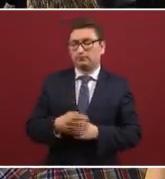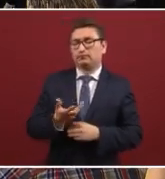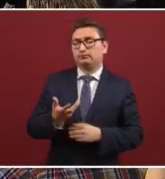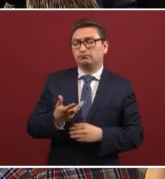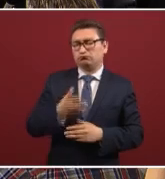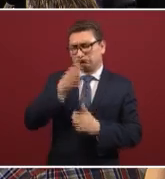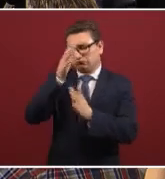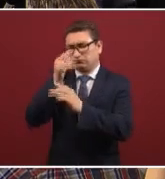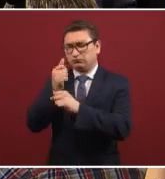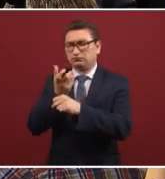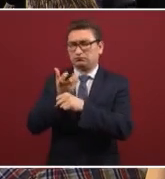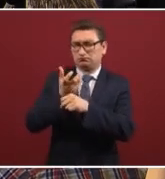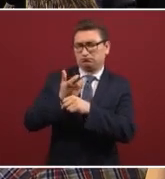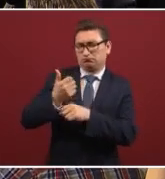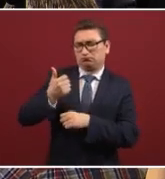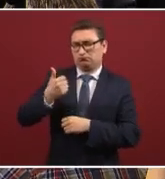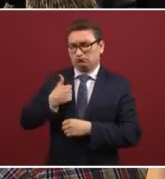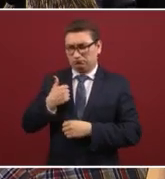Canadá.